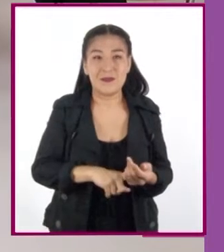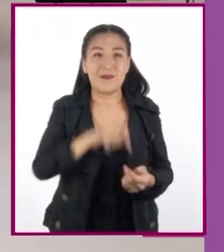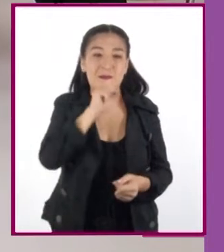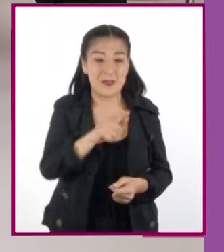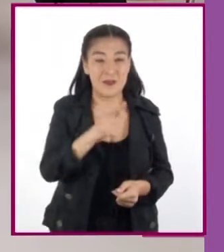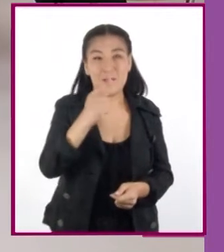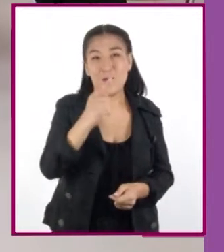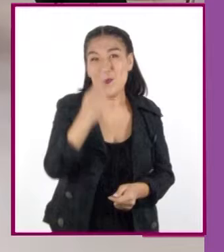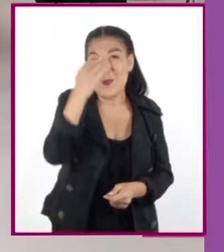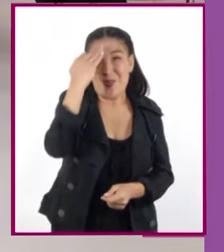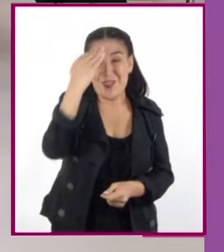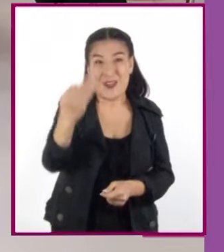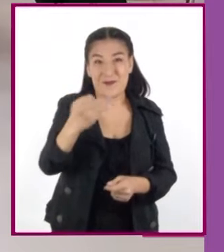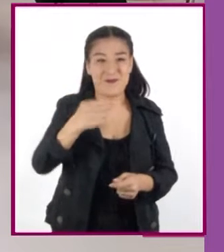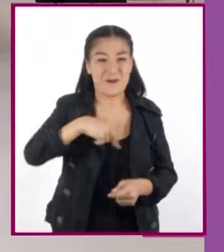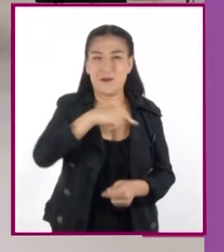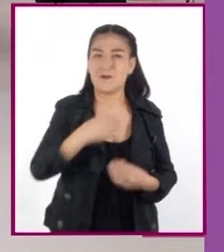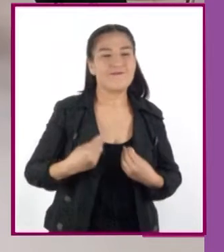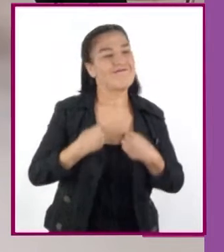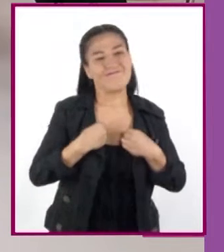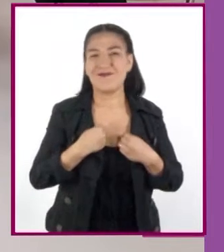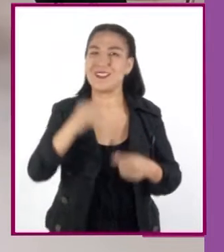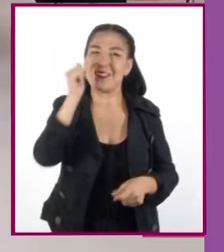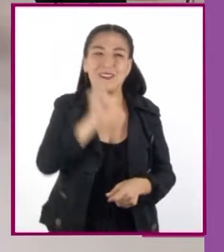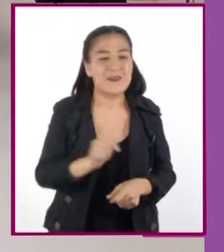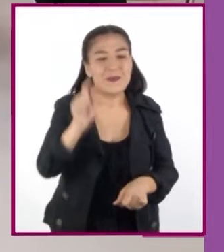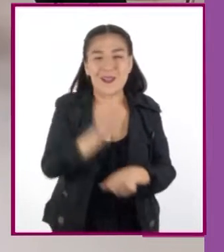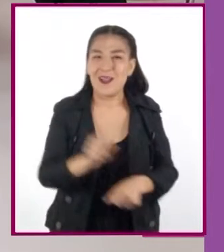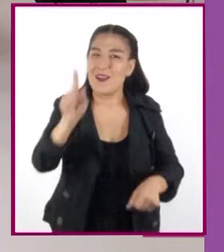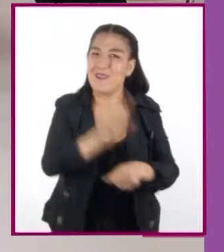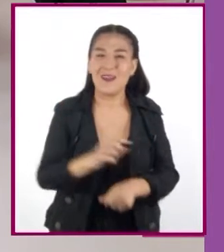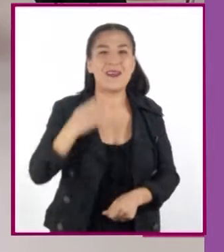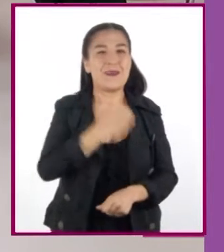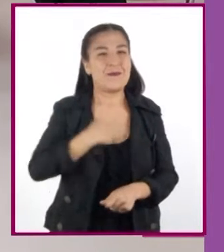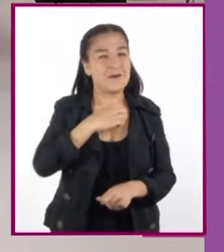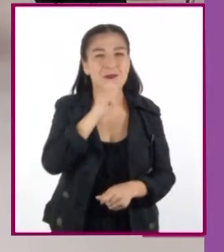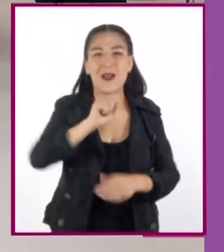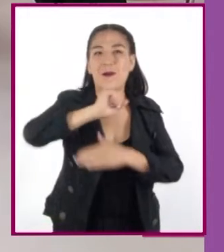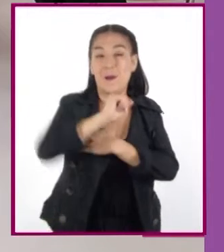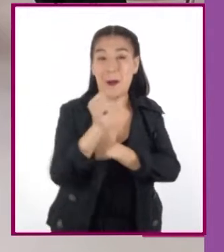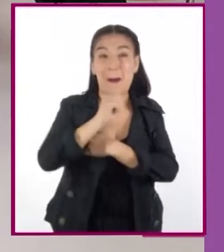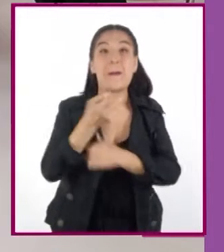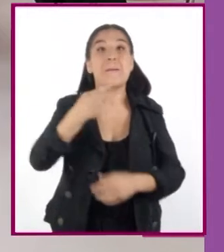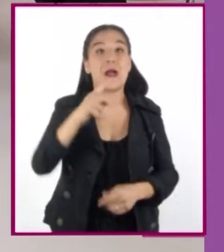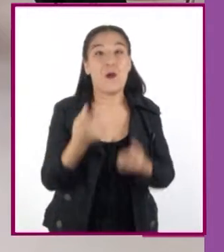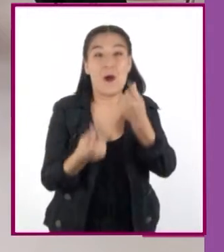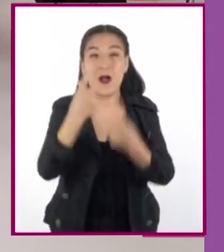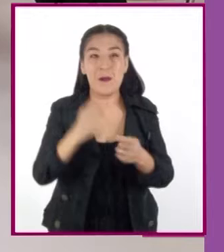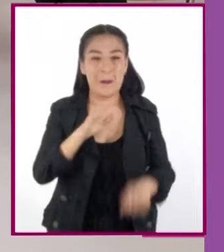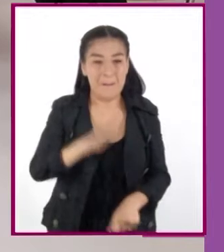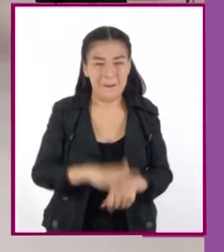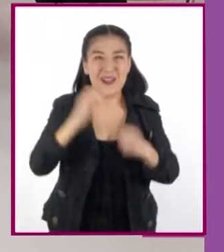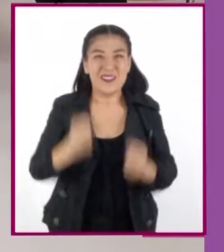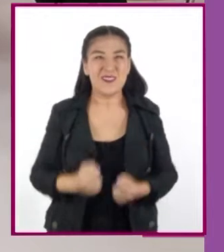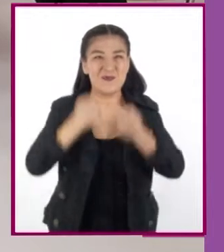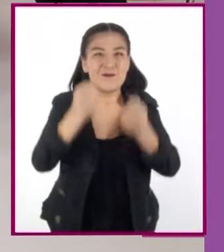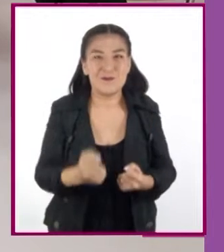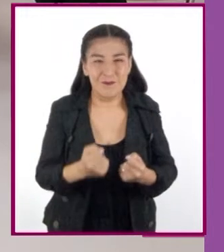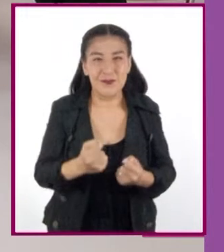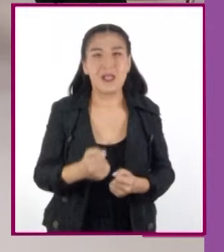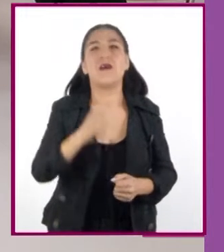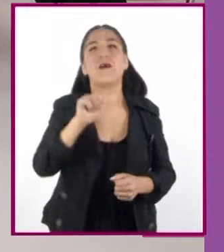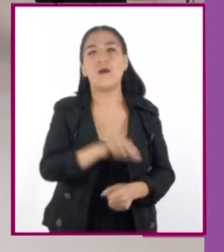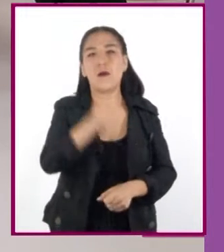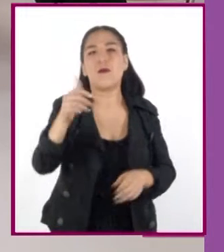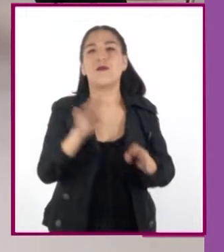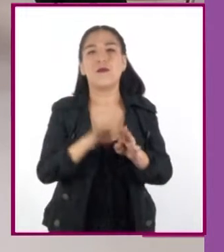de nuestras vidas, siempre están ahí, pero quizá algunas sean más fuertes o nos marquen más en